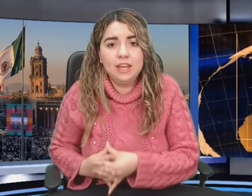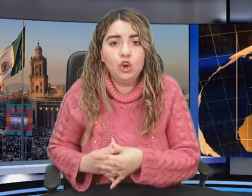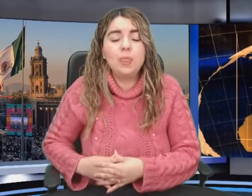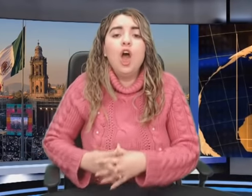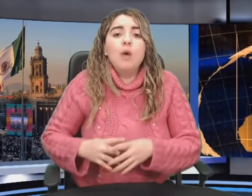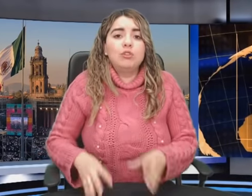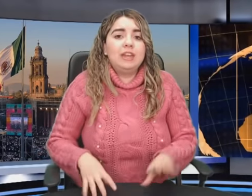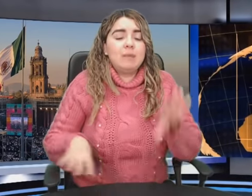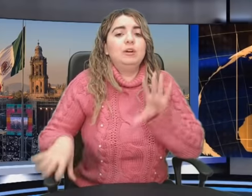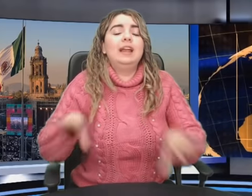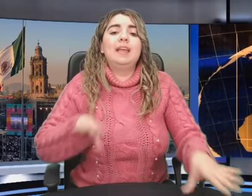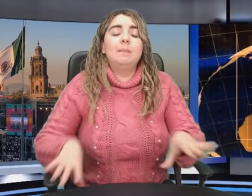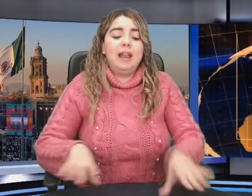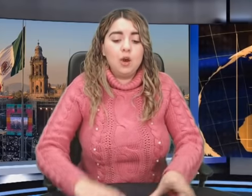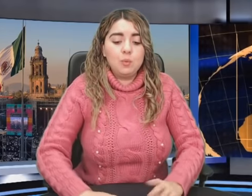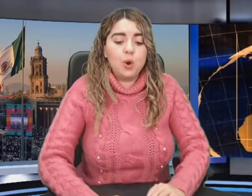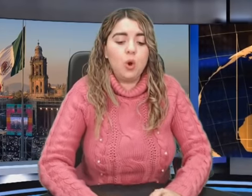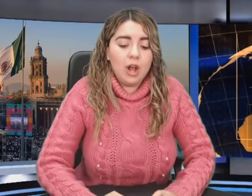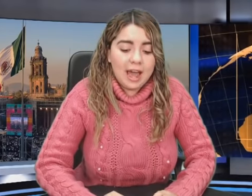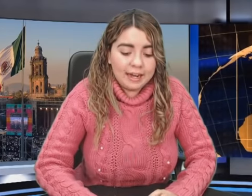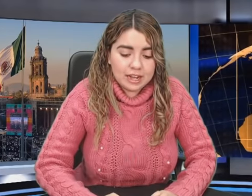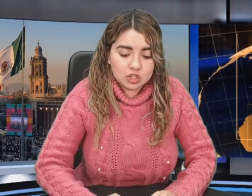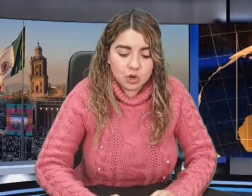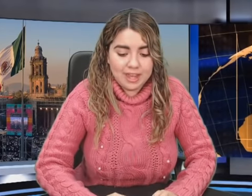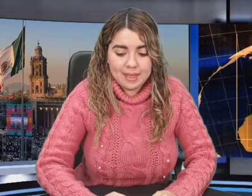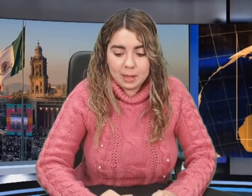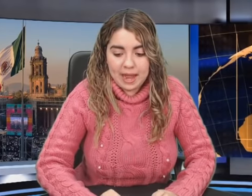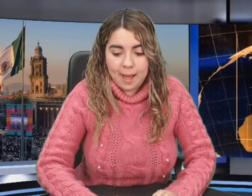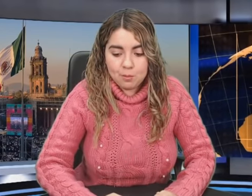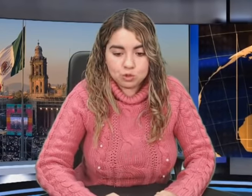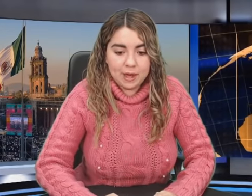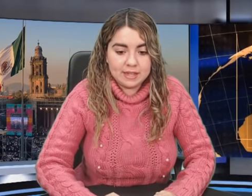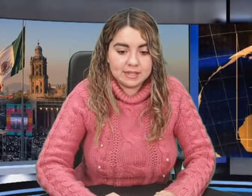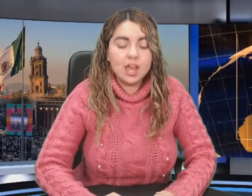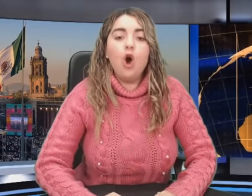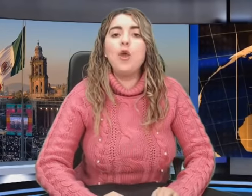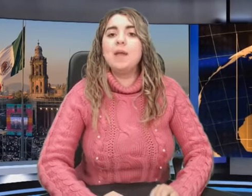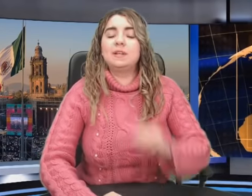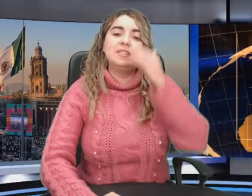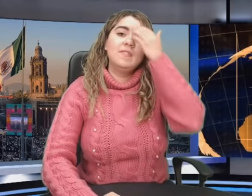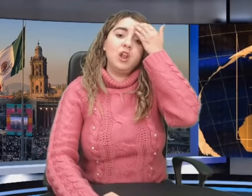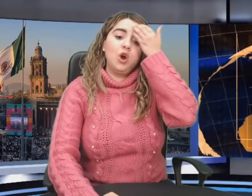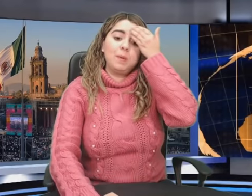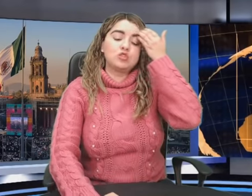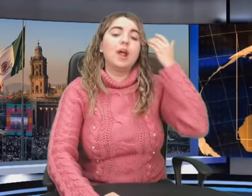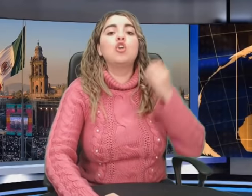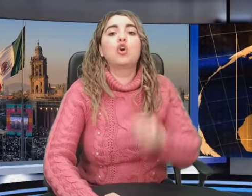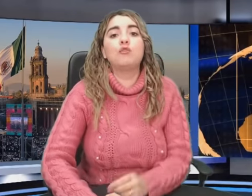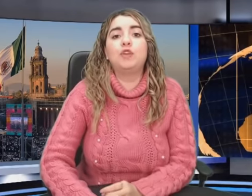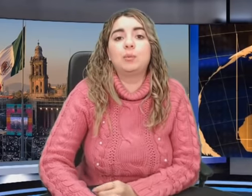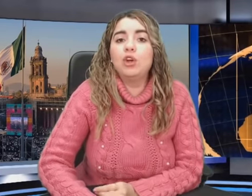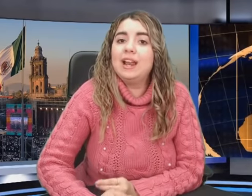de México, podría poner a tambalear un poco la relación entre ambos países. Hoy el presidente López